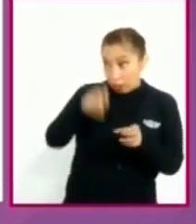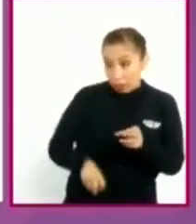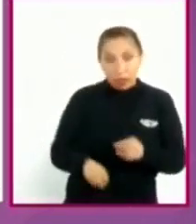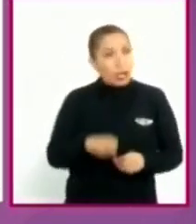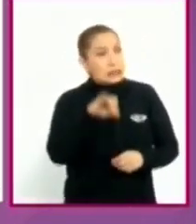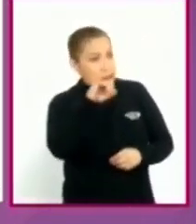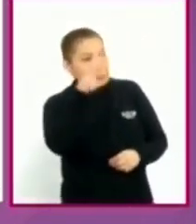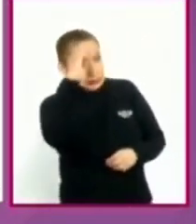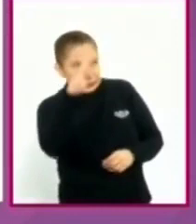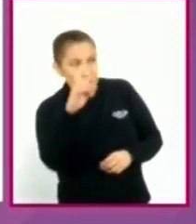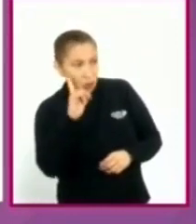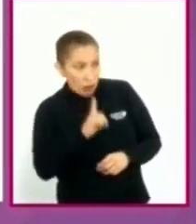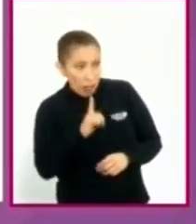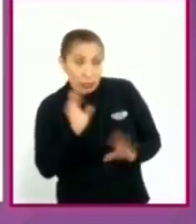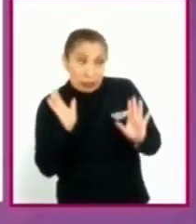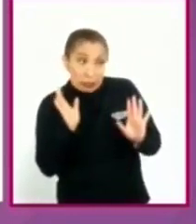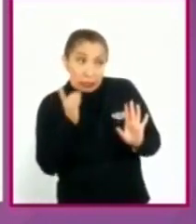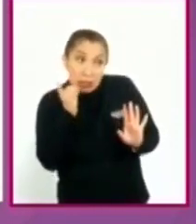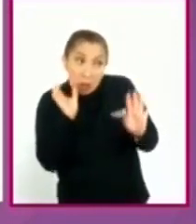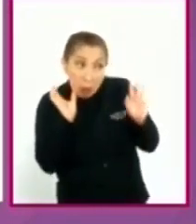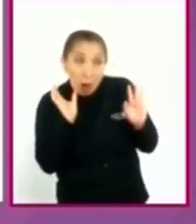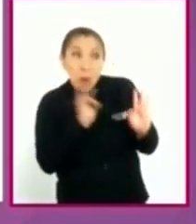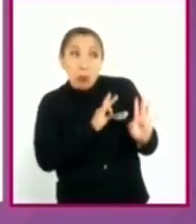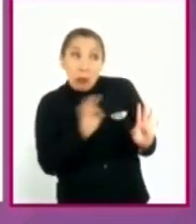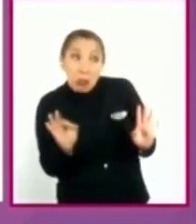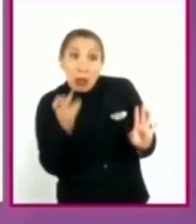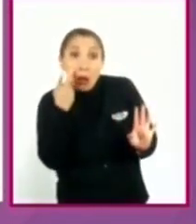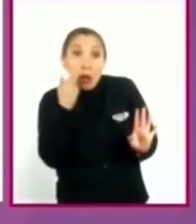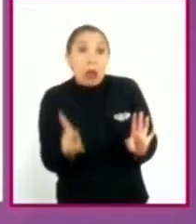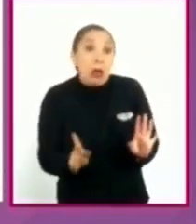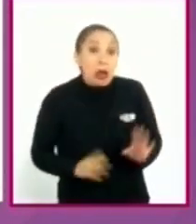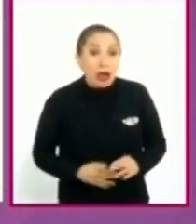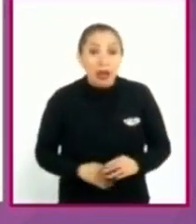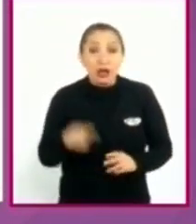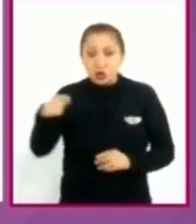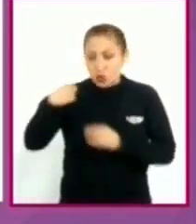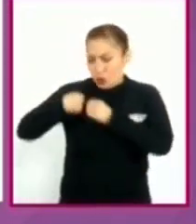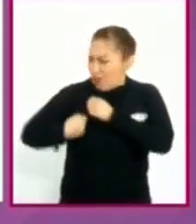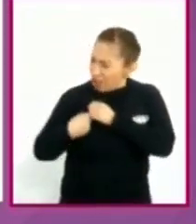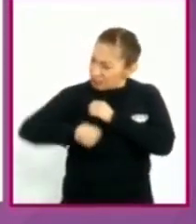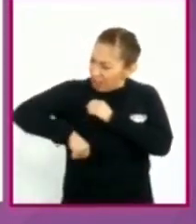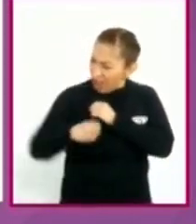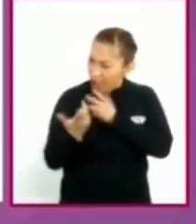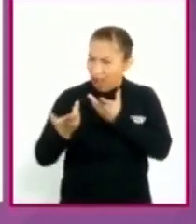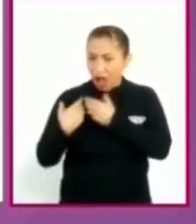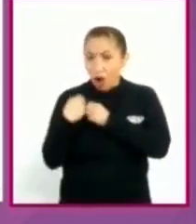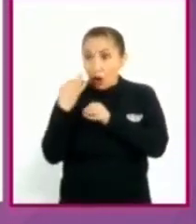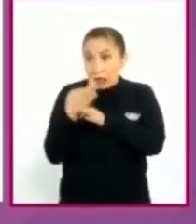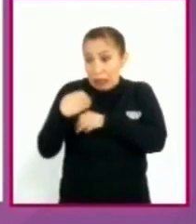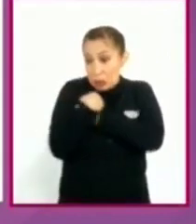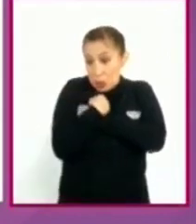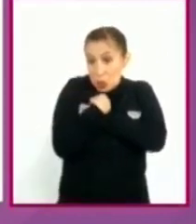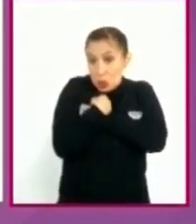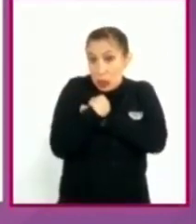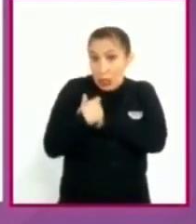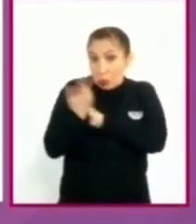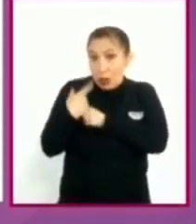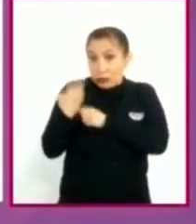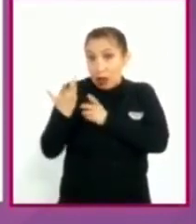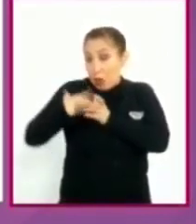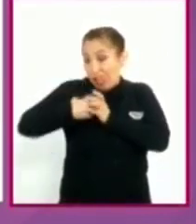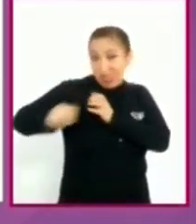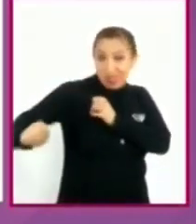Sí, señora. Digo, si podemos. Tu bolsa, mana, no la sueltes ahorita, es cuando te la